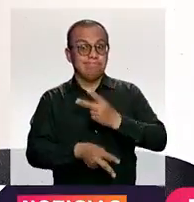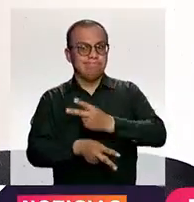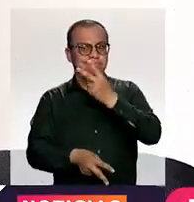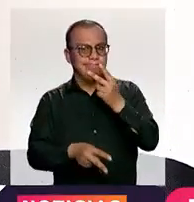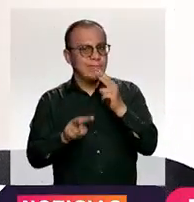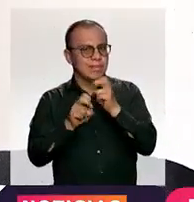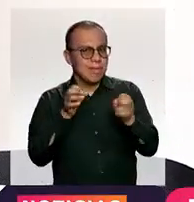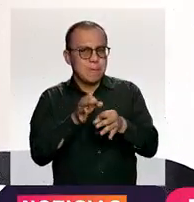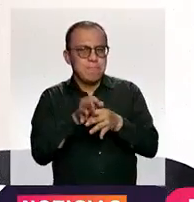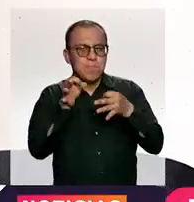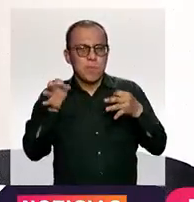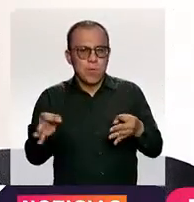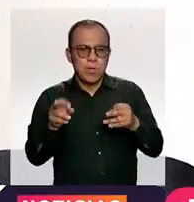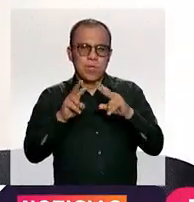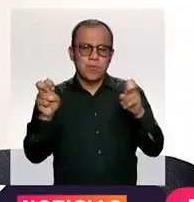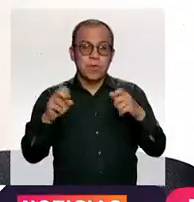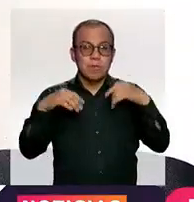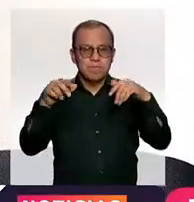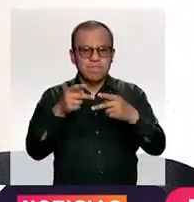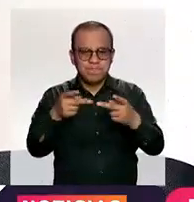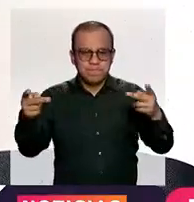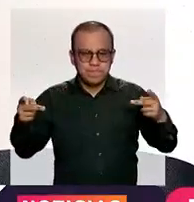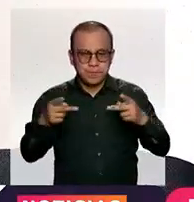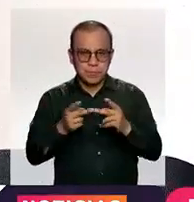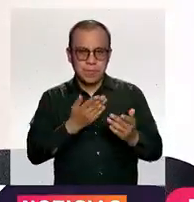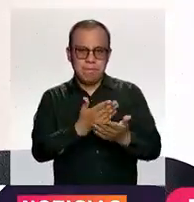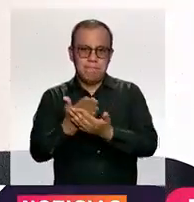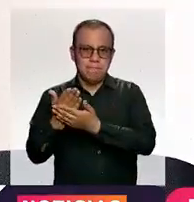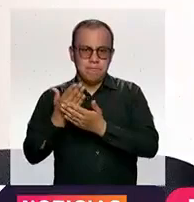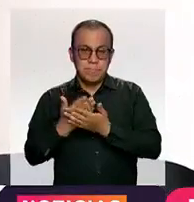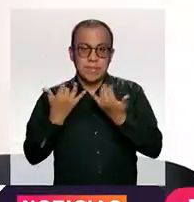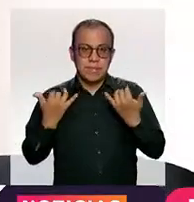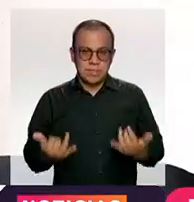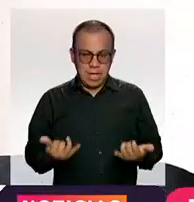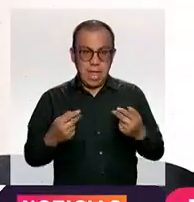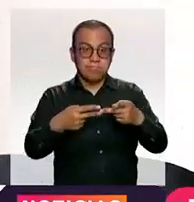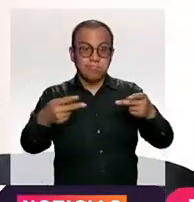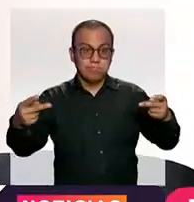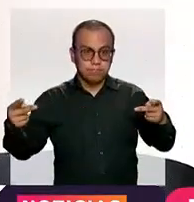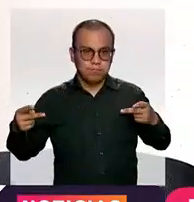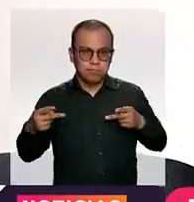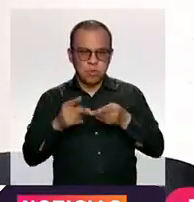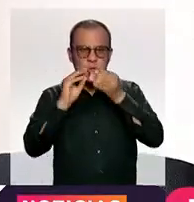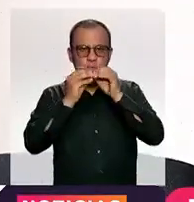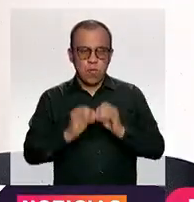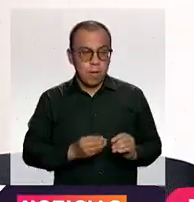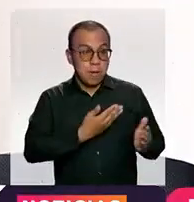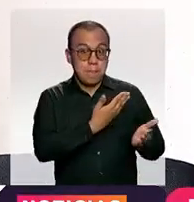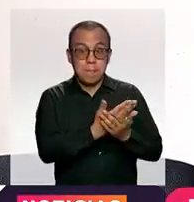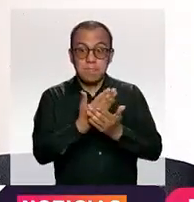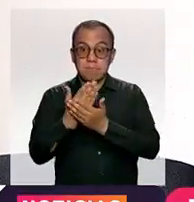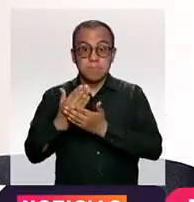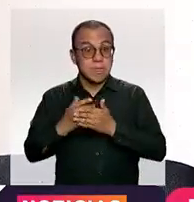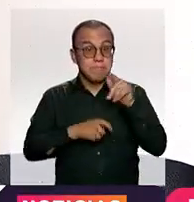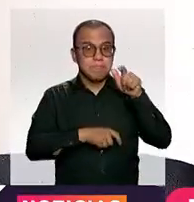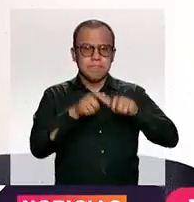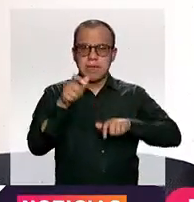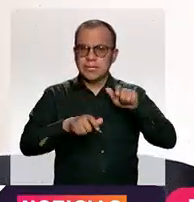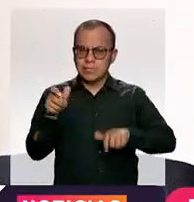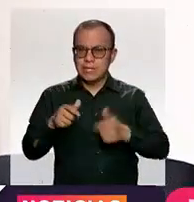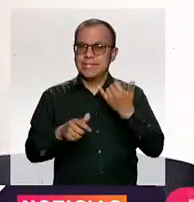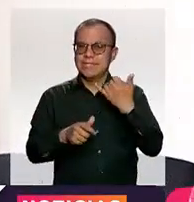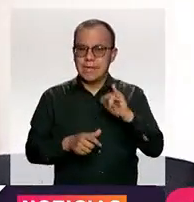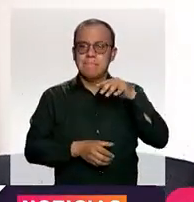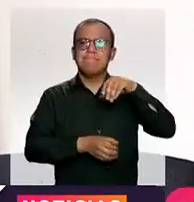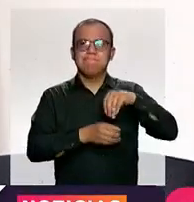del municipio, que tengan categorizadas. Muchos de estos predios están con vallas e informados para que, por favor, la población migrante